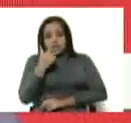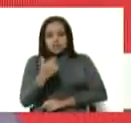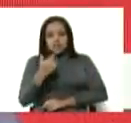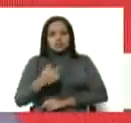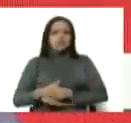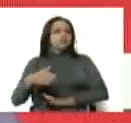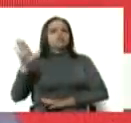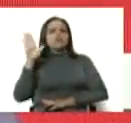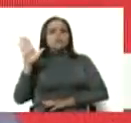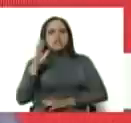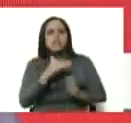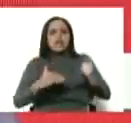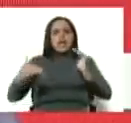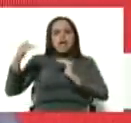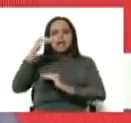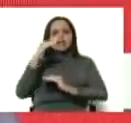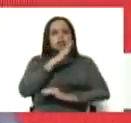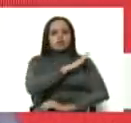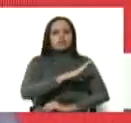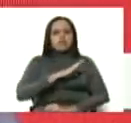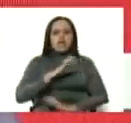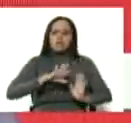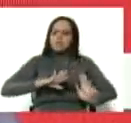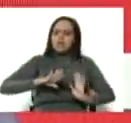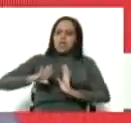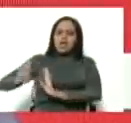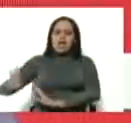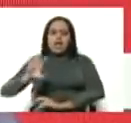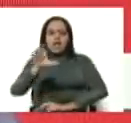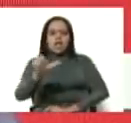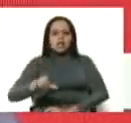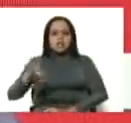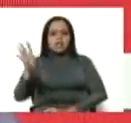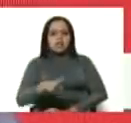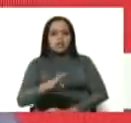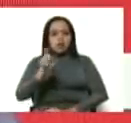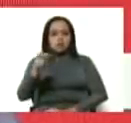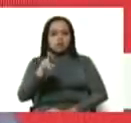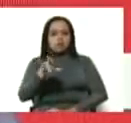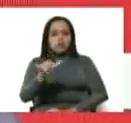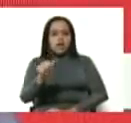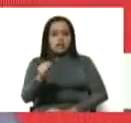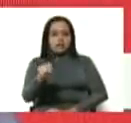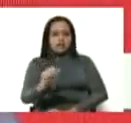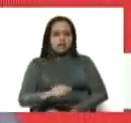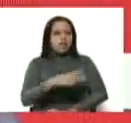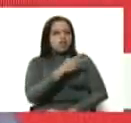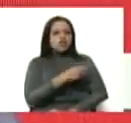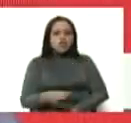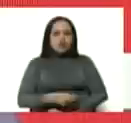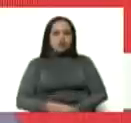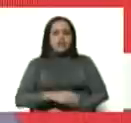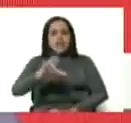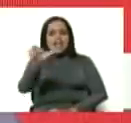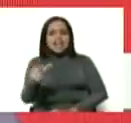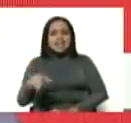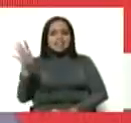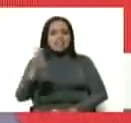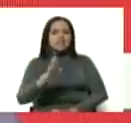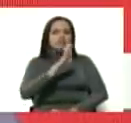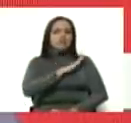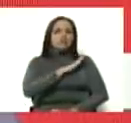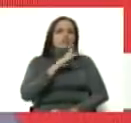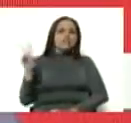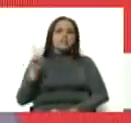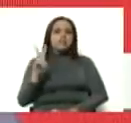alto comisionado de Guyana, es dejarle el esequibo a Guyana. No, el esequibo es de Venezuela.